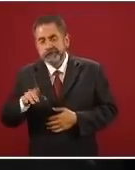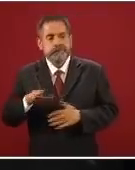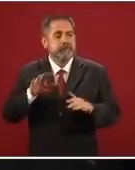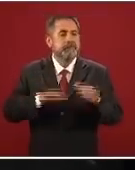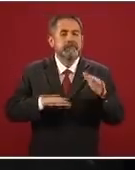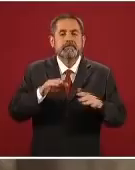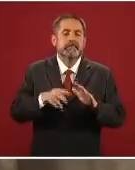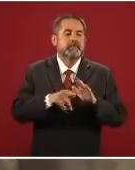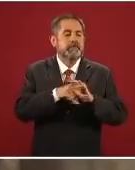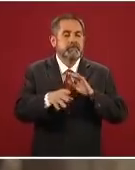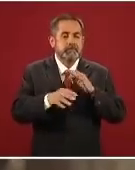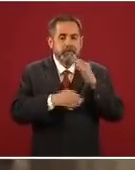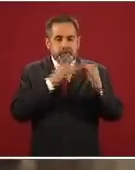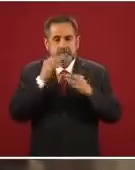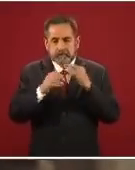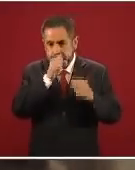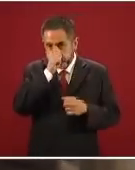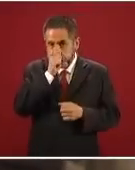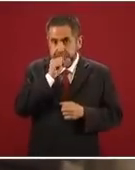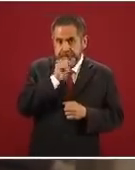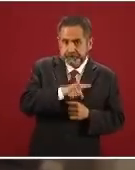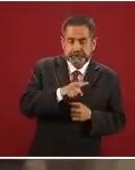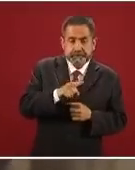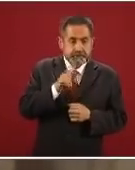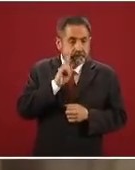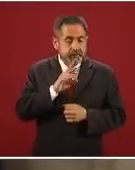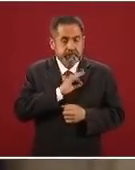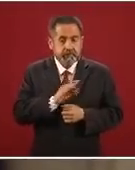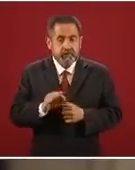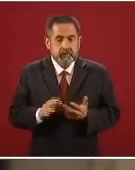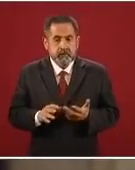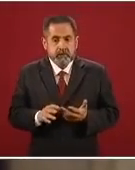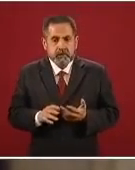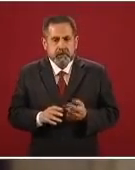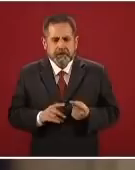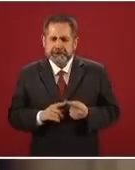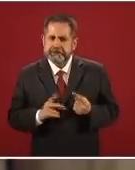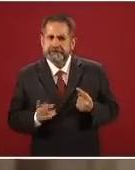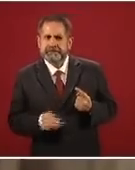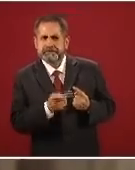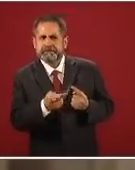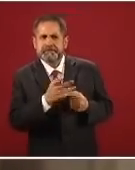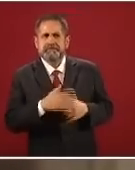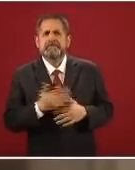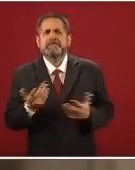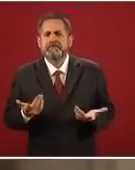los medios públicos también tenemos la posibilidad de cuestionar ciertas cosas.